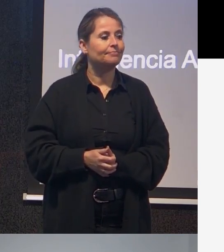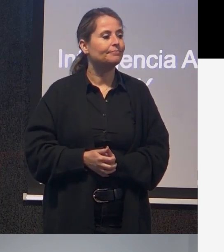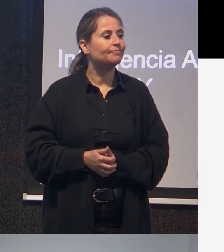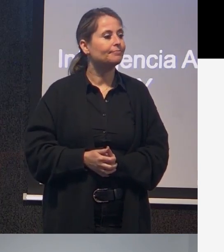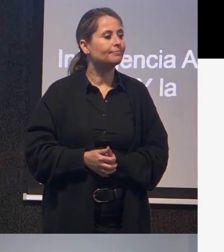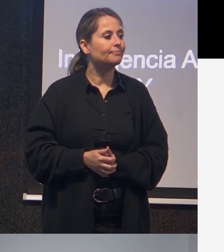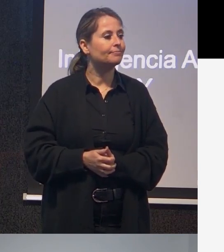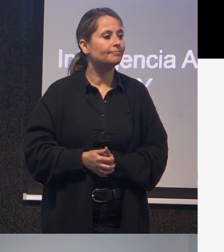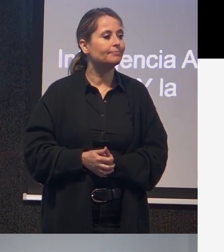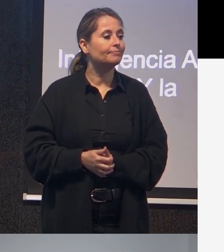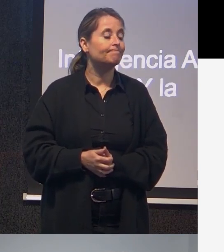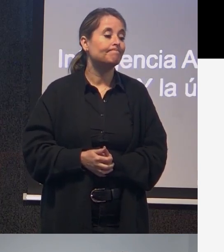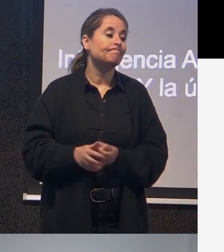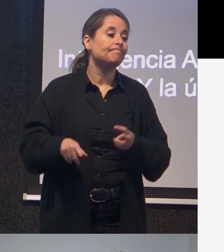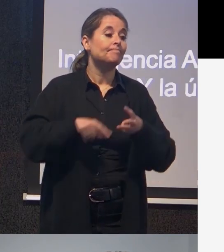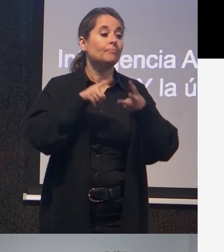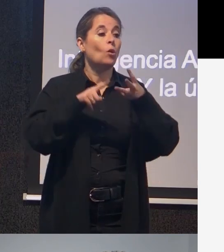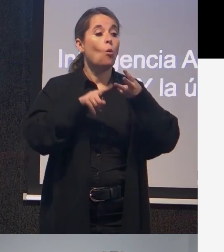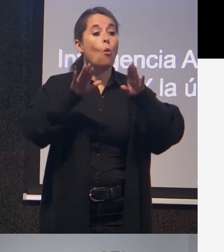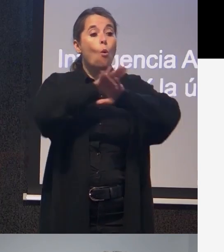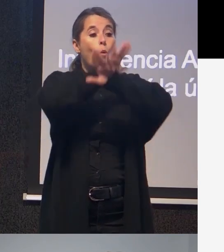Y el último factor,